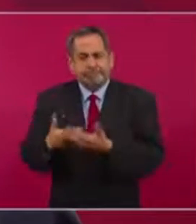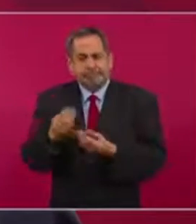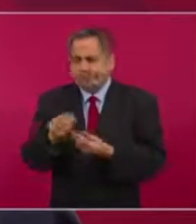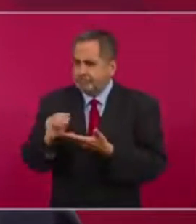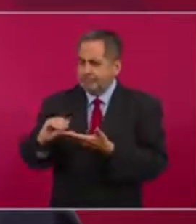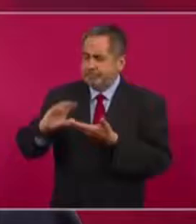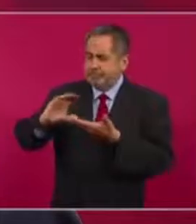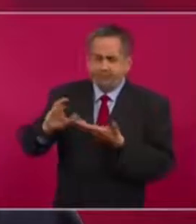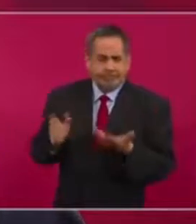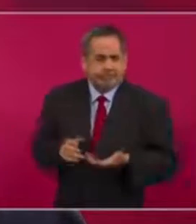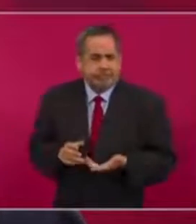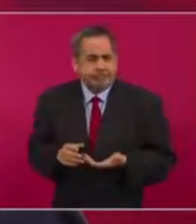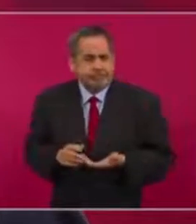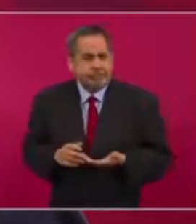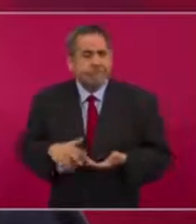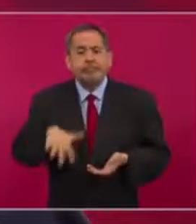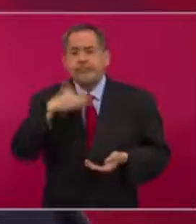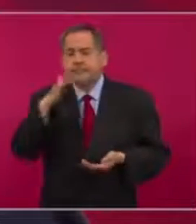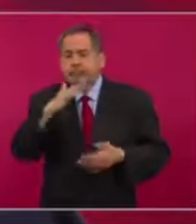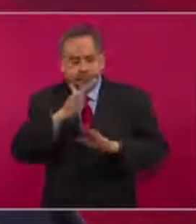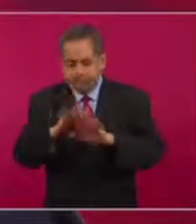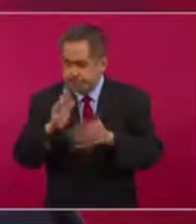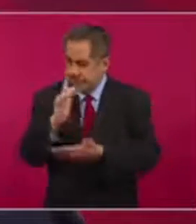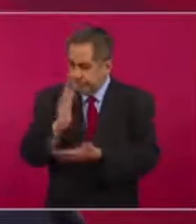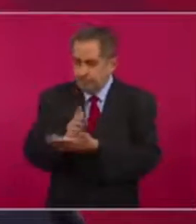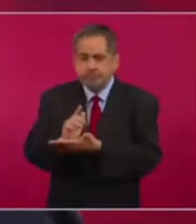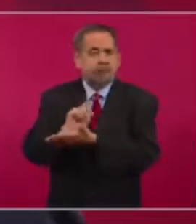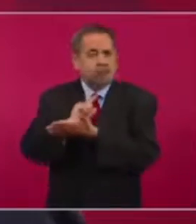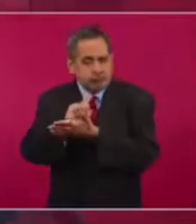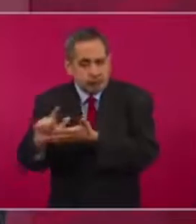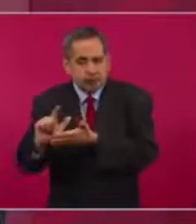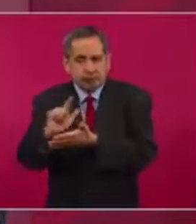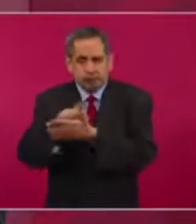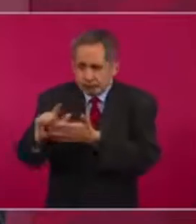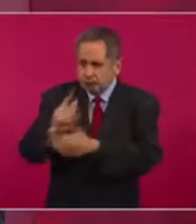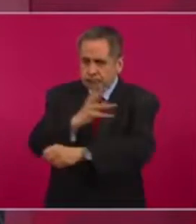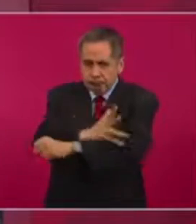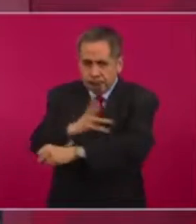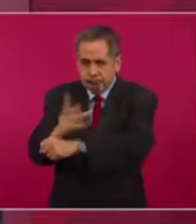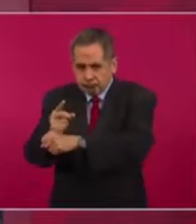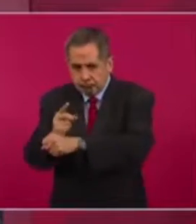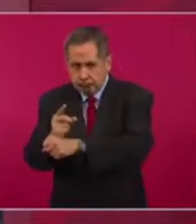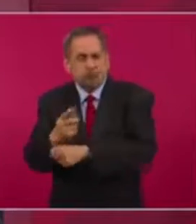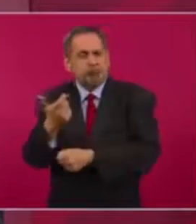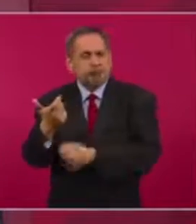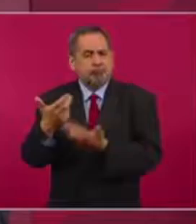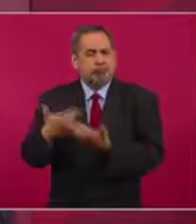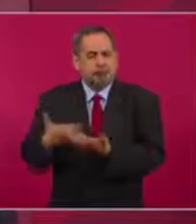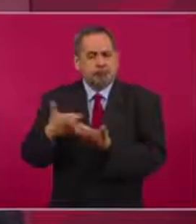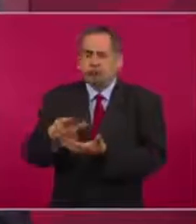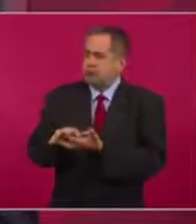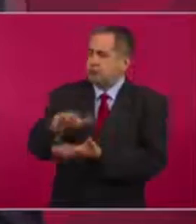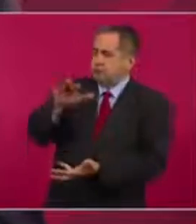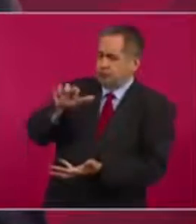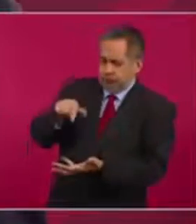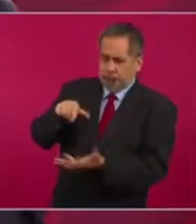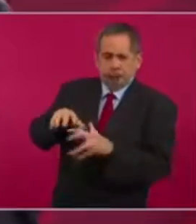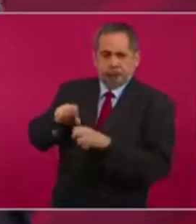Si se evita la corrupción, el presupuesto rinde, alcanza. En vez de